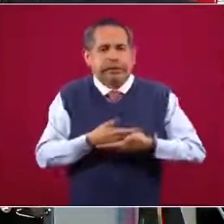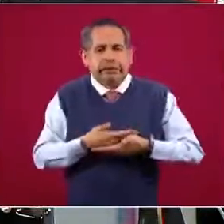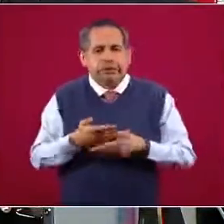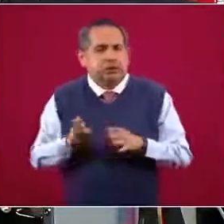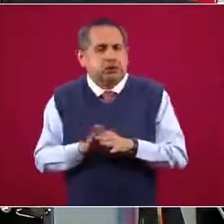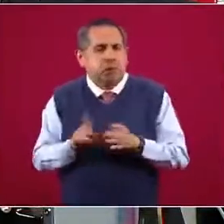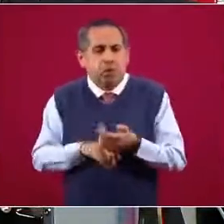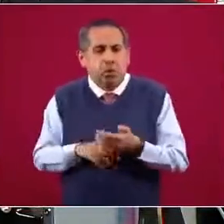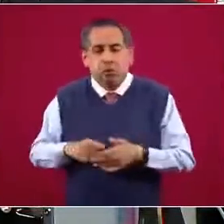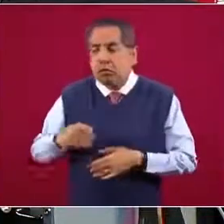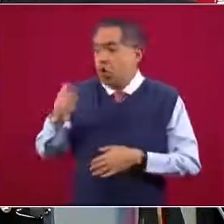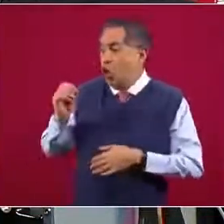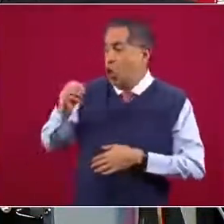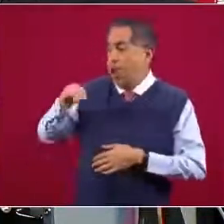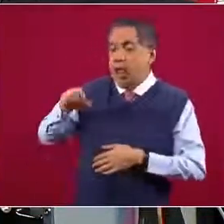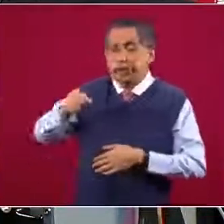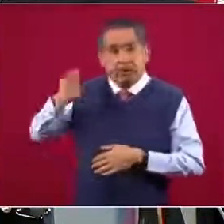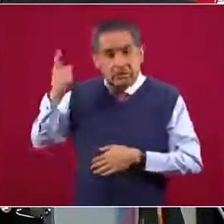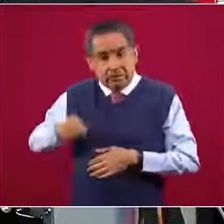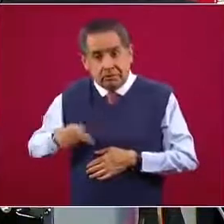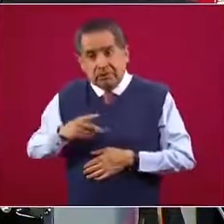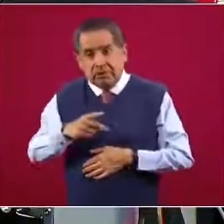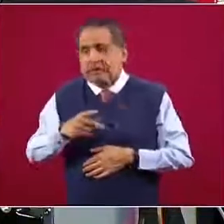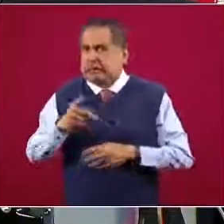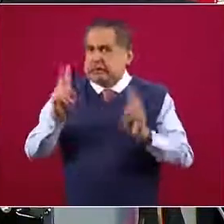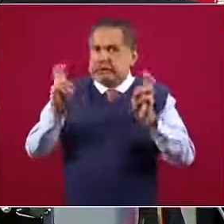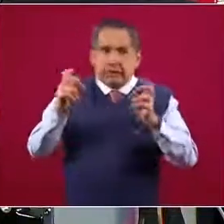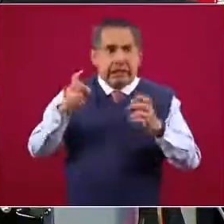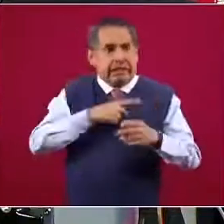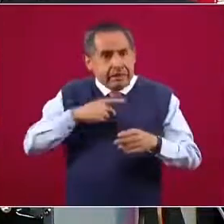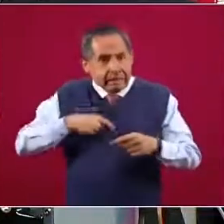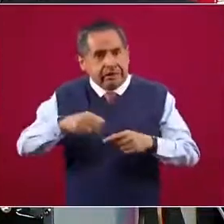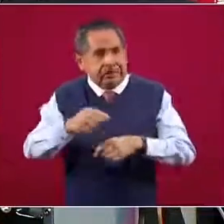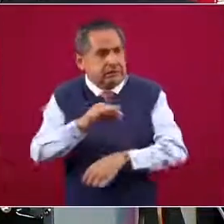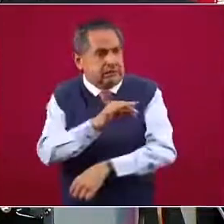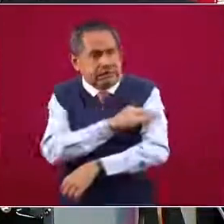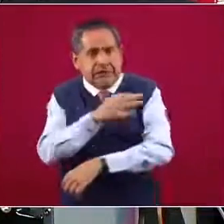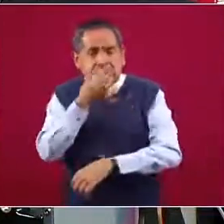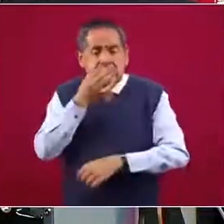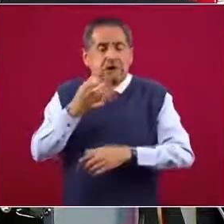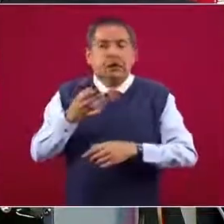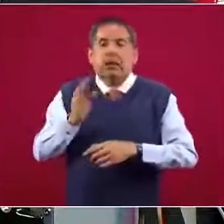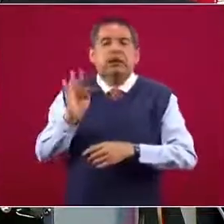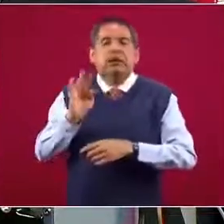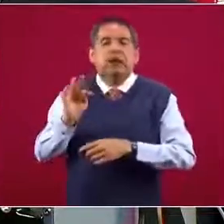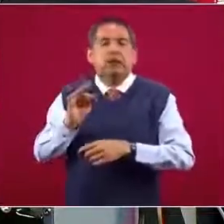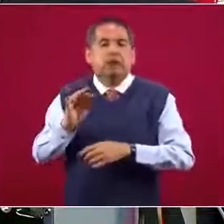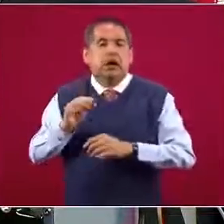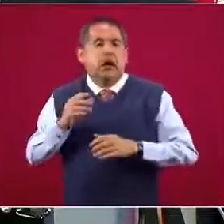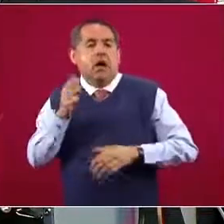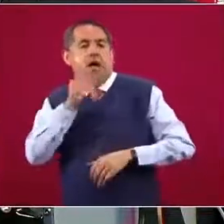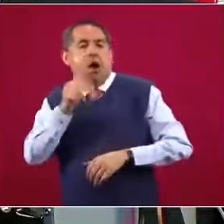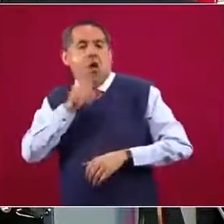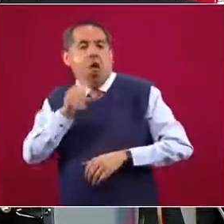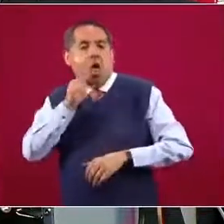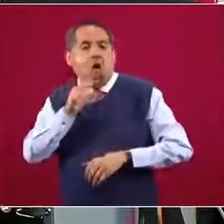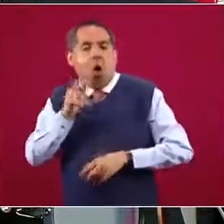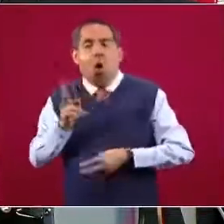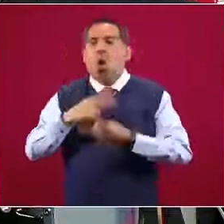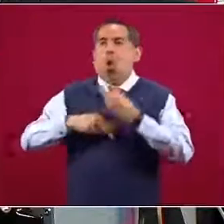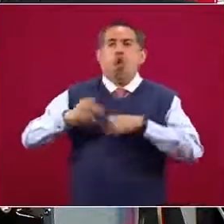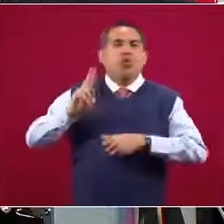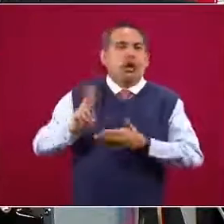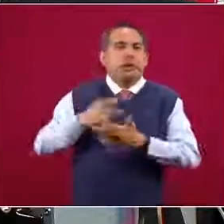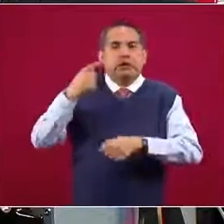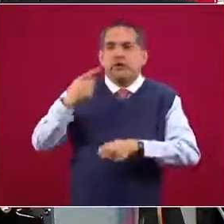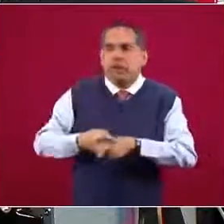ya decretó la Organización Mundial de la Salud que esto está siendo un tema muy grave y que pueden reemerger enfermedades que se consideran hoy de alguna